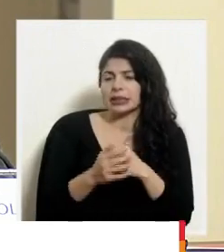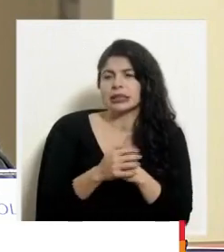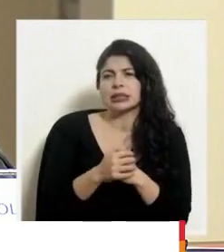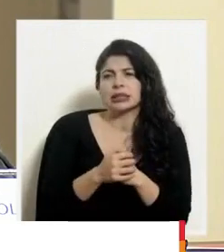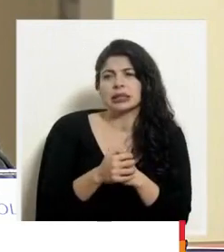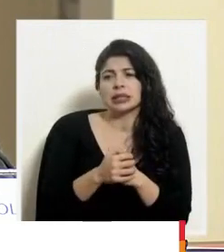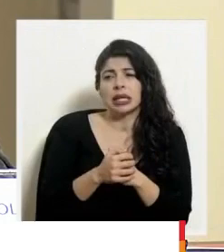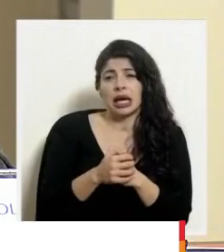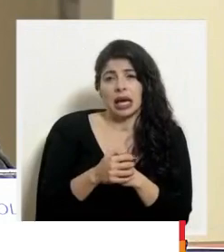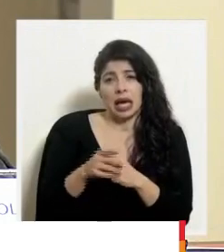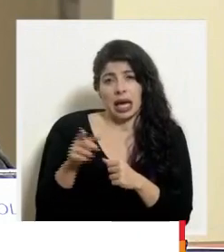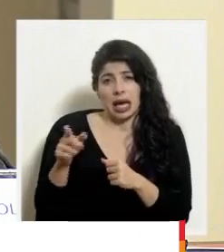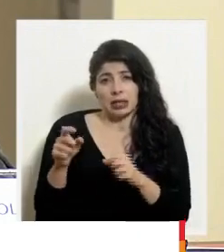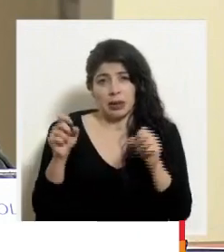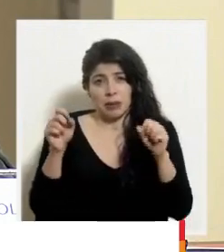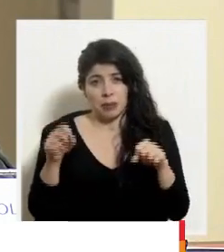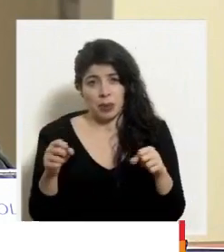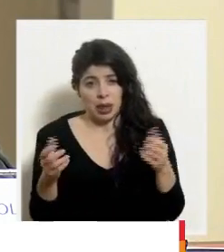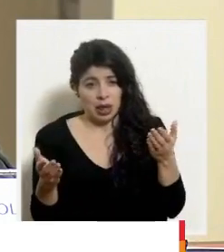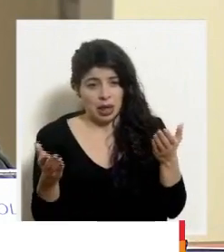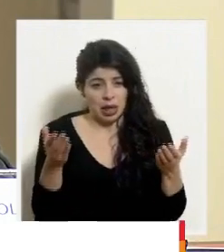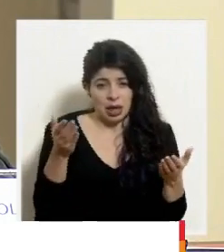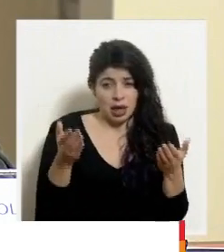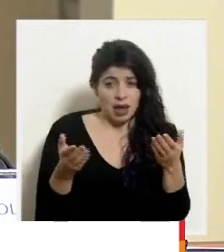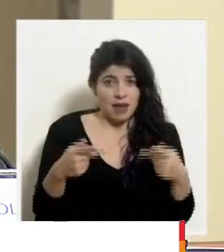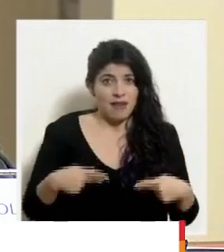pueda sopesar estos aspectos de la vida.